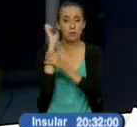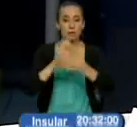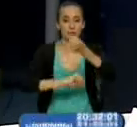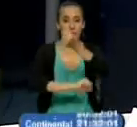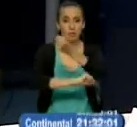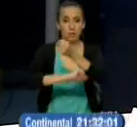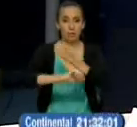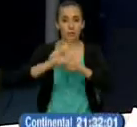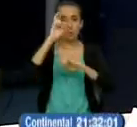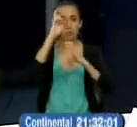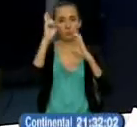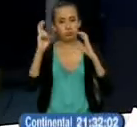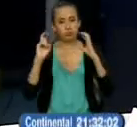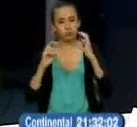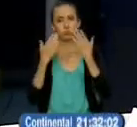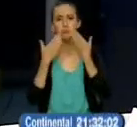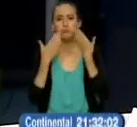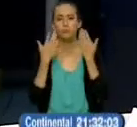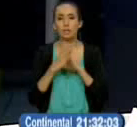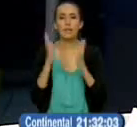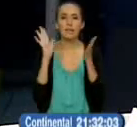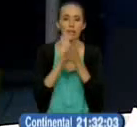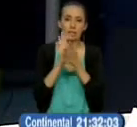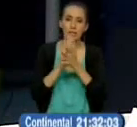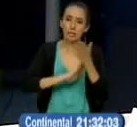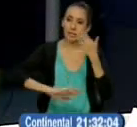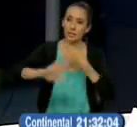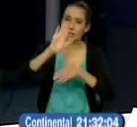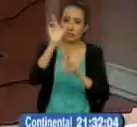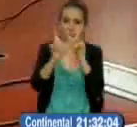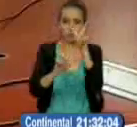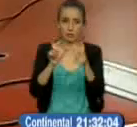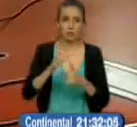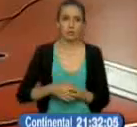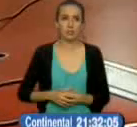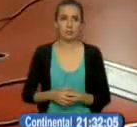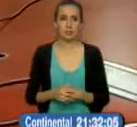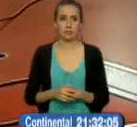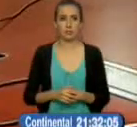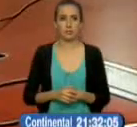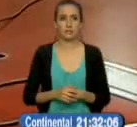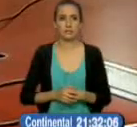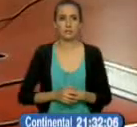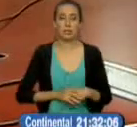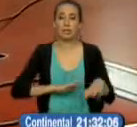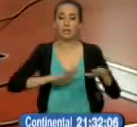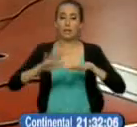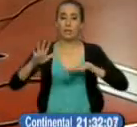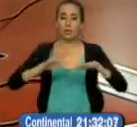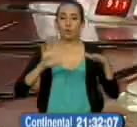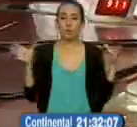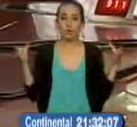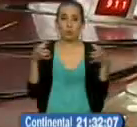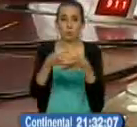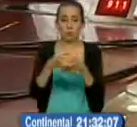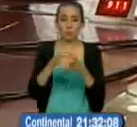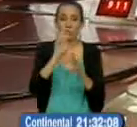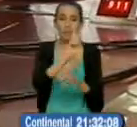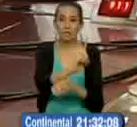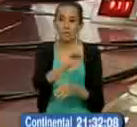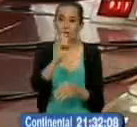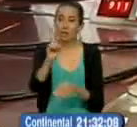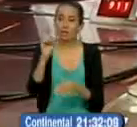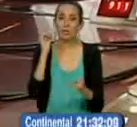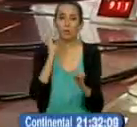el turismo y garantizar la tranquilidad de la ciudadanía. La coordinación se ha realizado con cada una de las